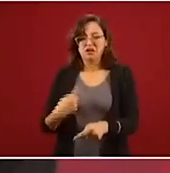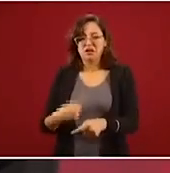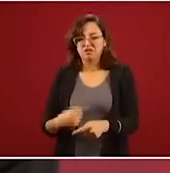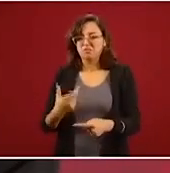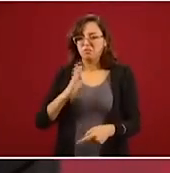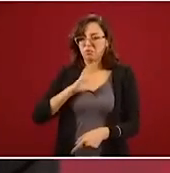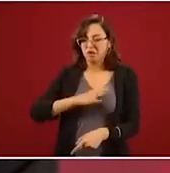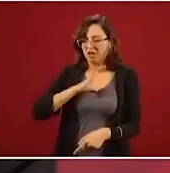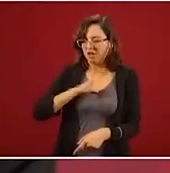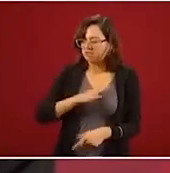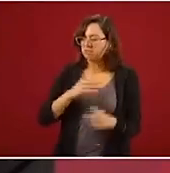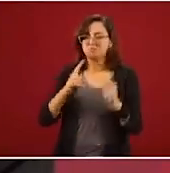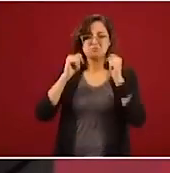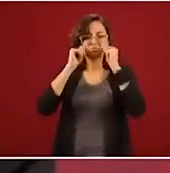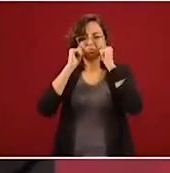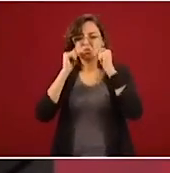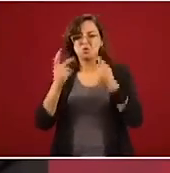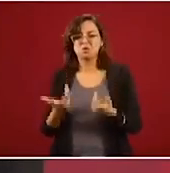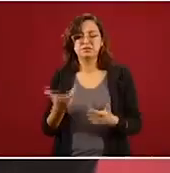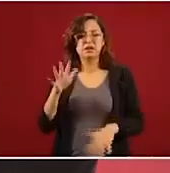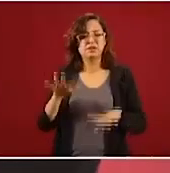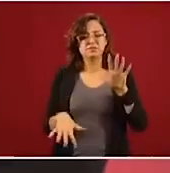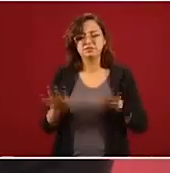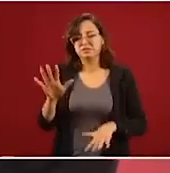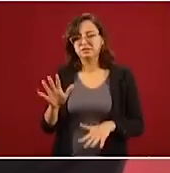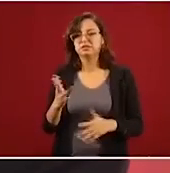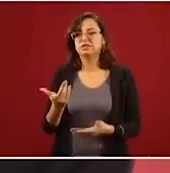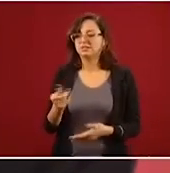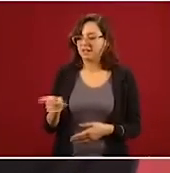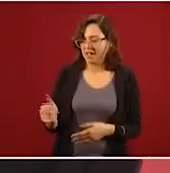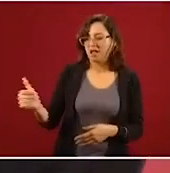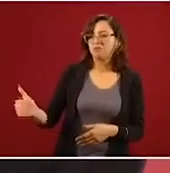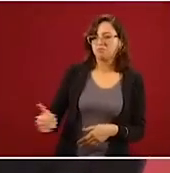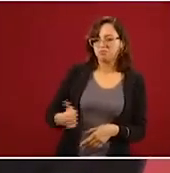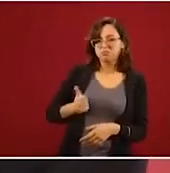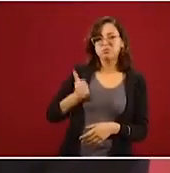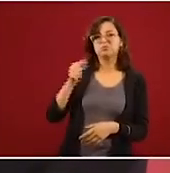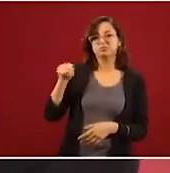enfermos de cáncer y en algunos casos utilizar esa situación tan